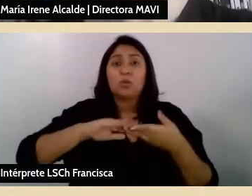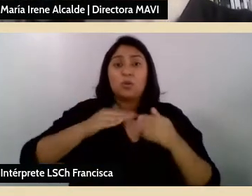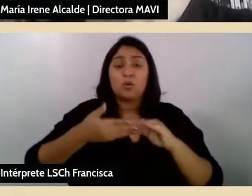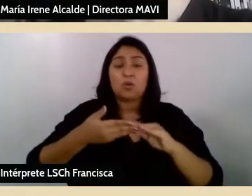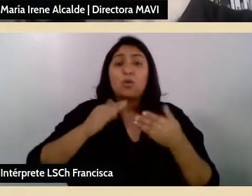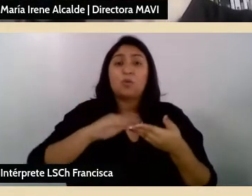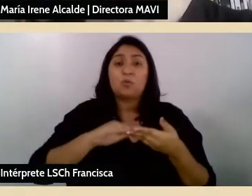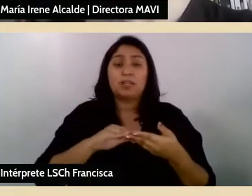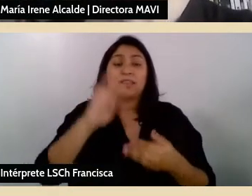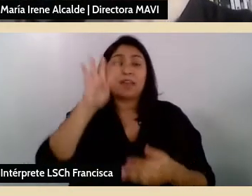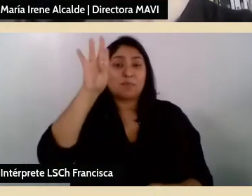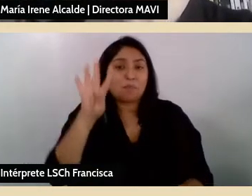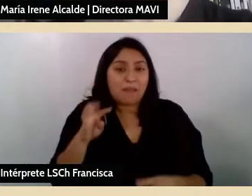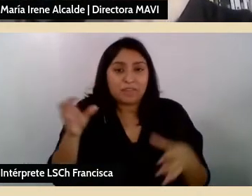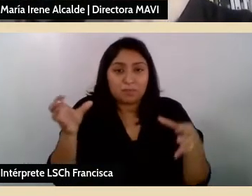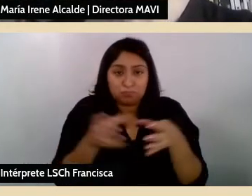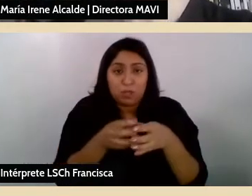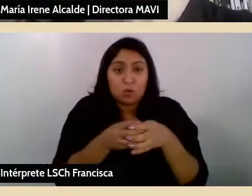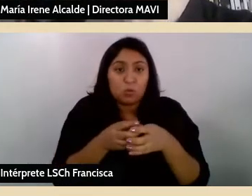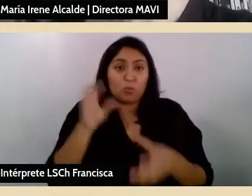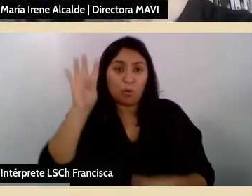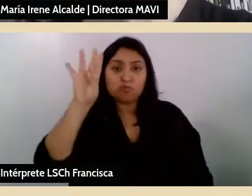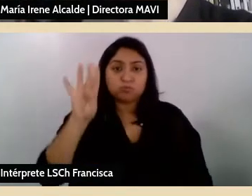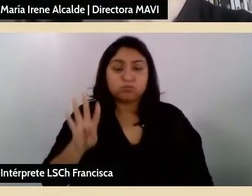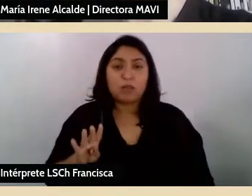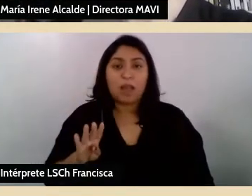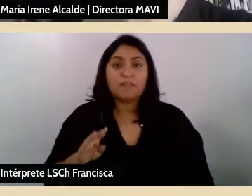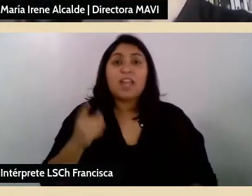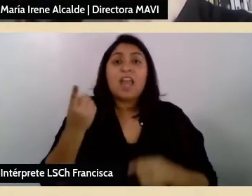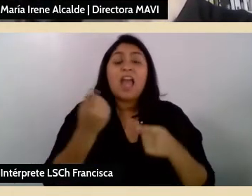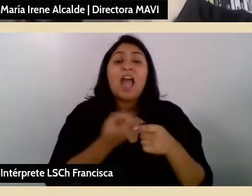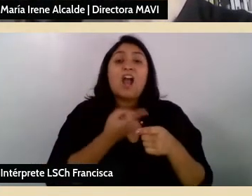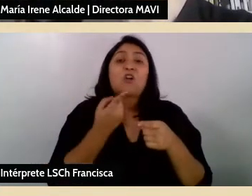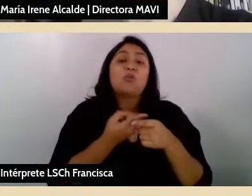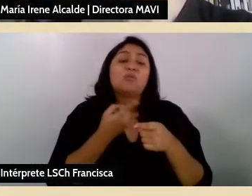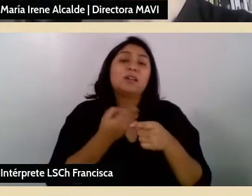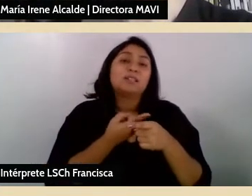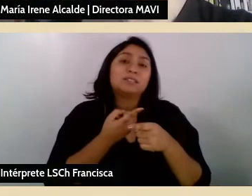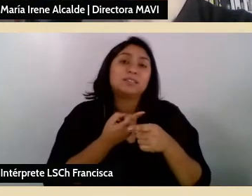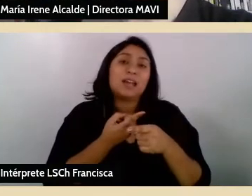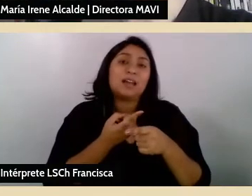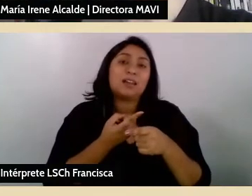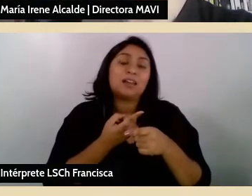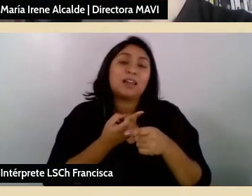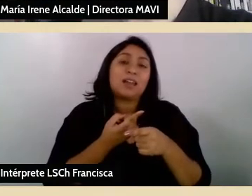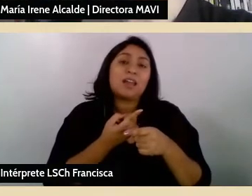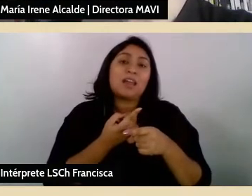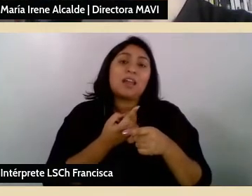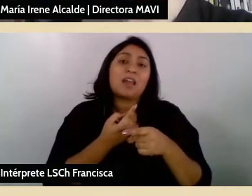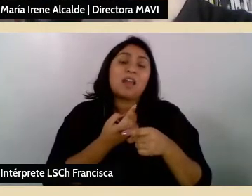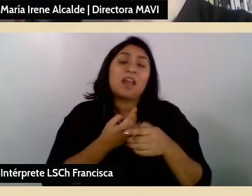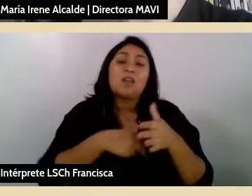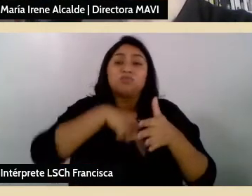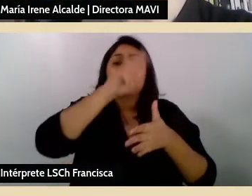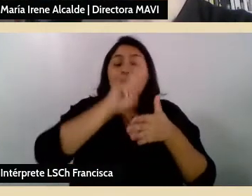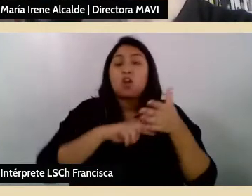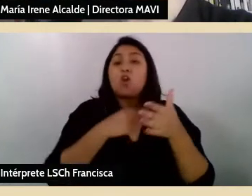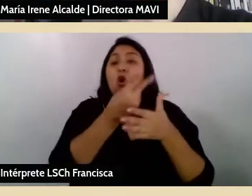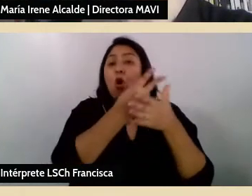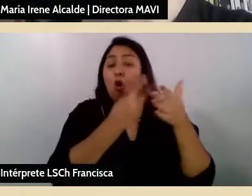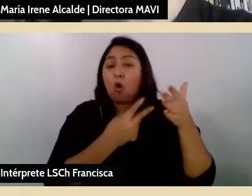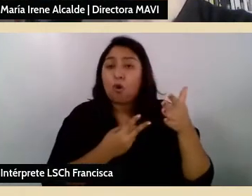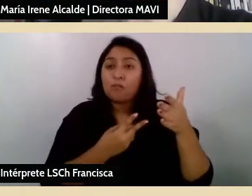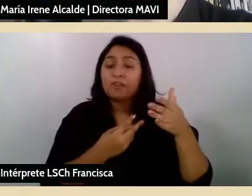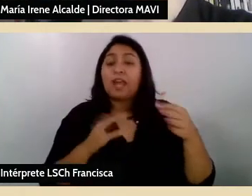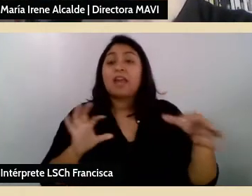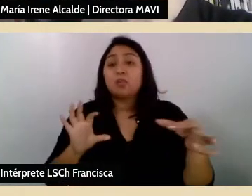Mavi equipo a hablar de una obra con la cual hubiese haya tenido algún vínculo, y lo llamamos en las